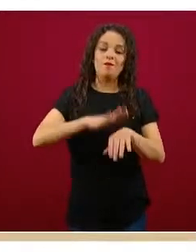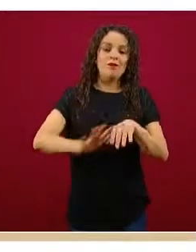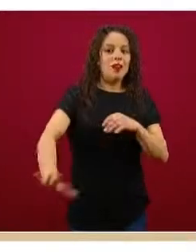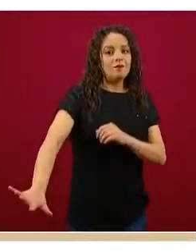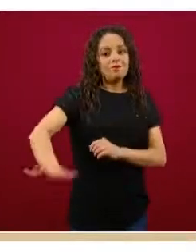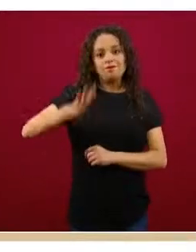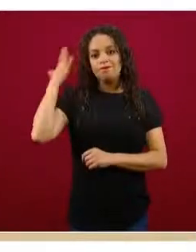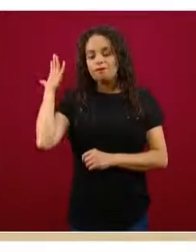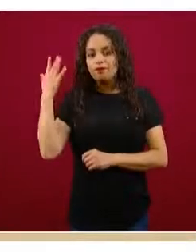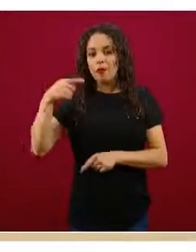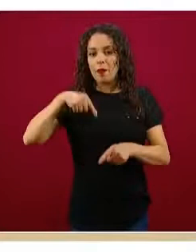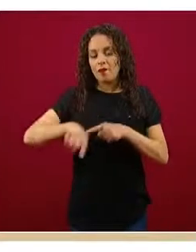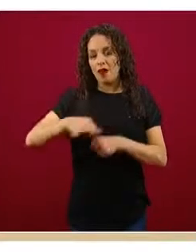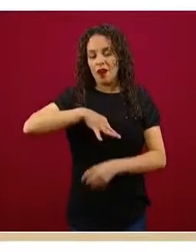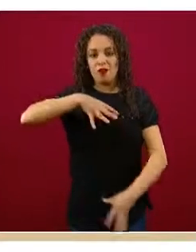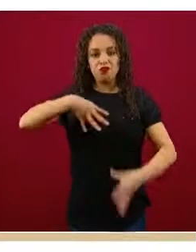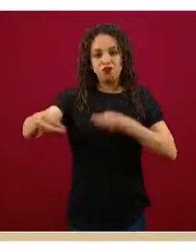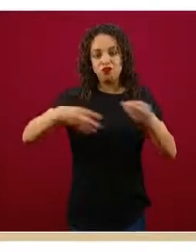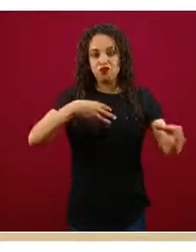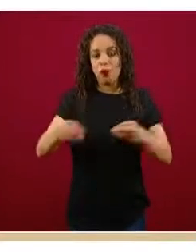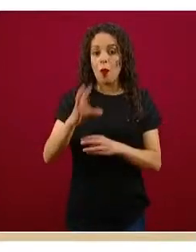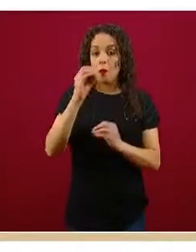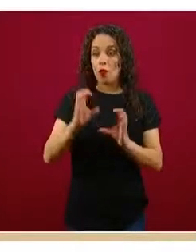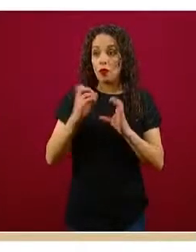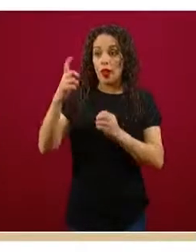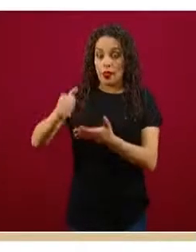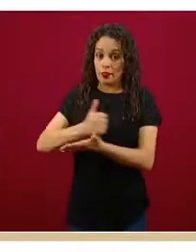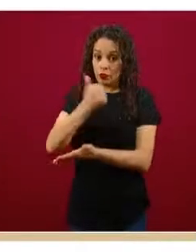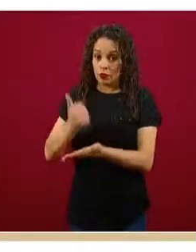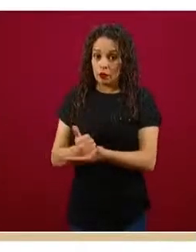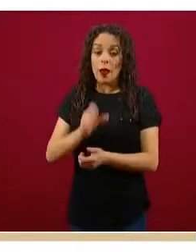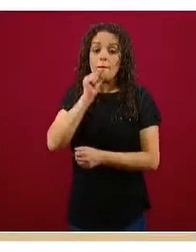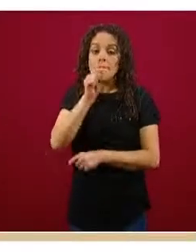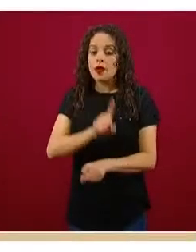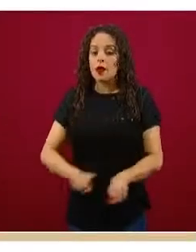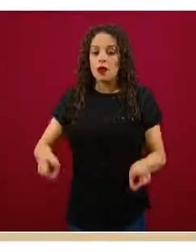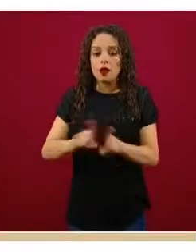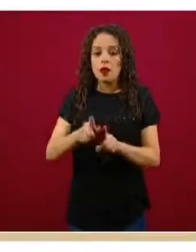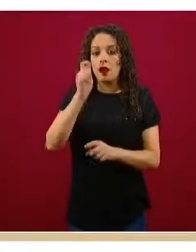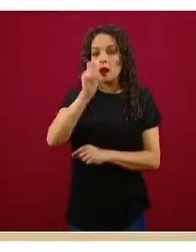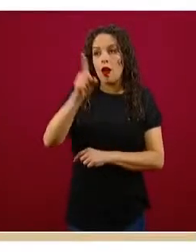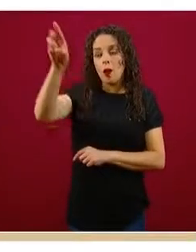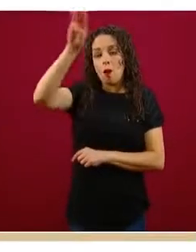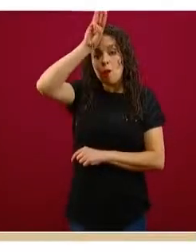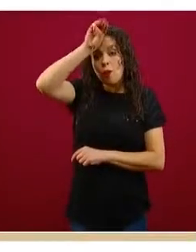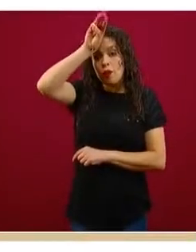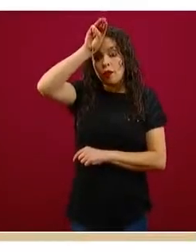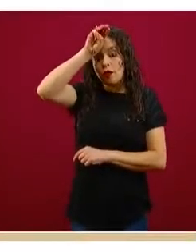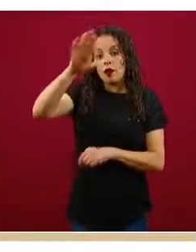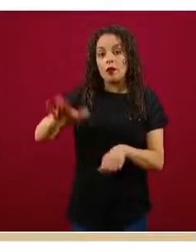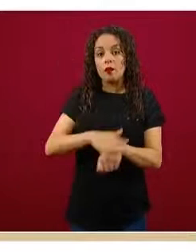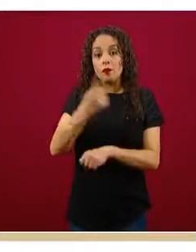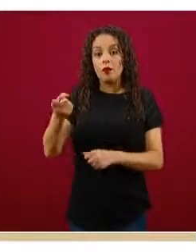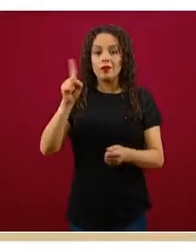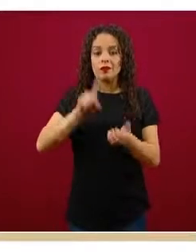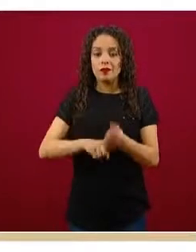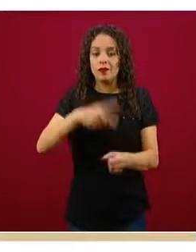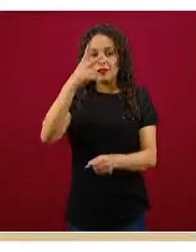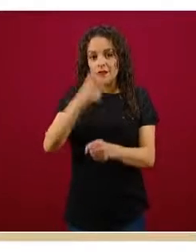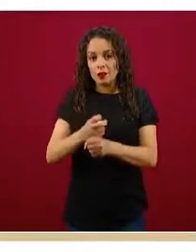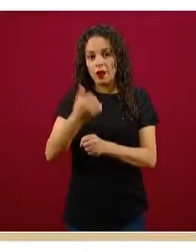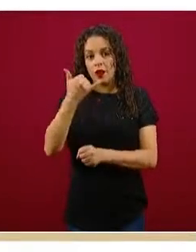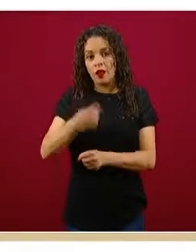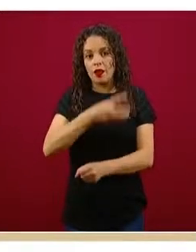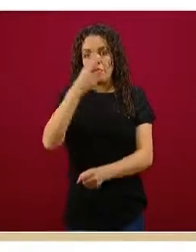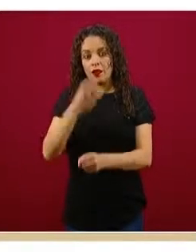Mucho cuidado en esta ciudad, igual que será en Monterrey, no por otra razón más que son la segunda y tercera zonas más